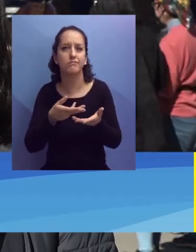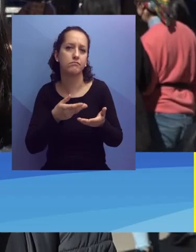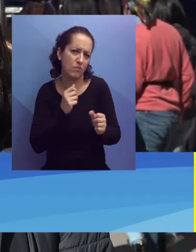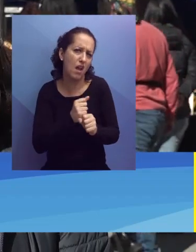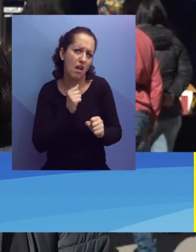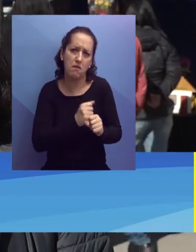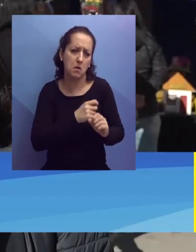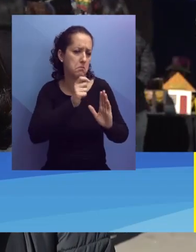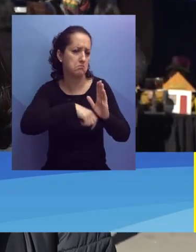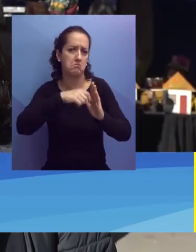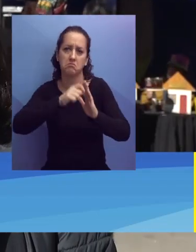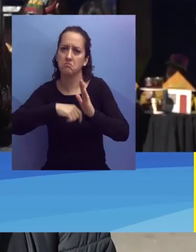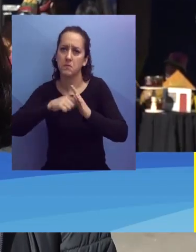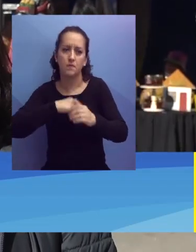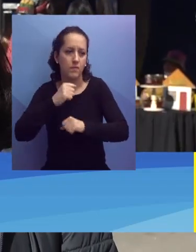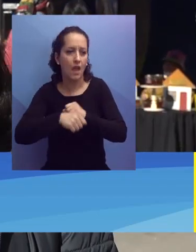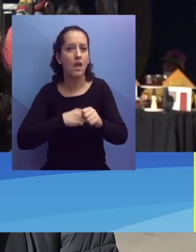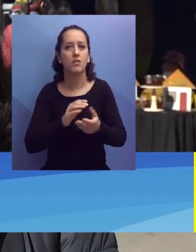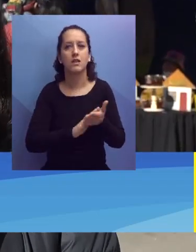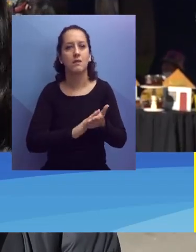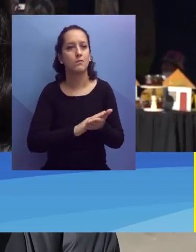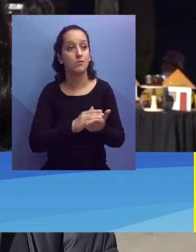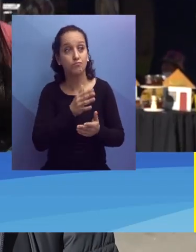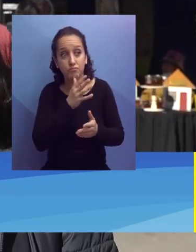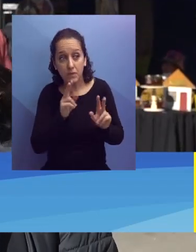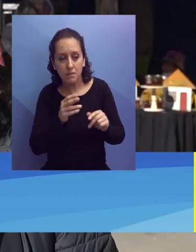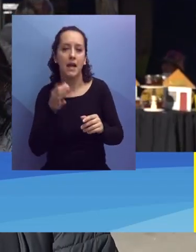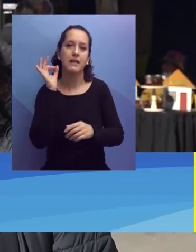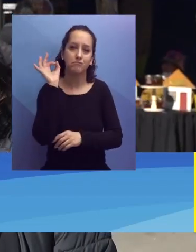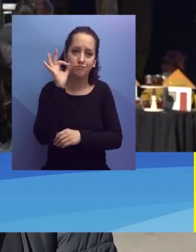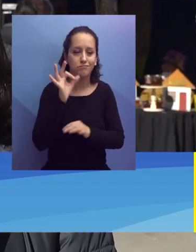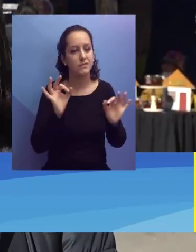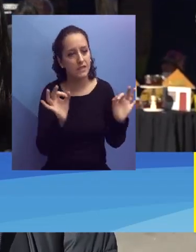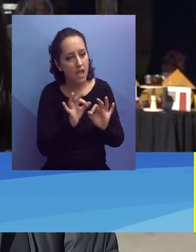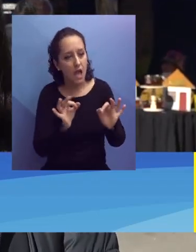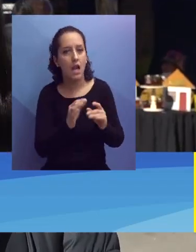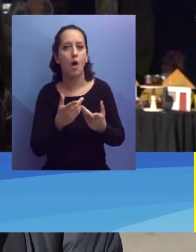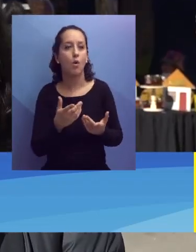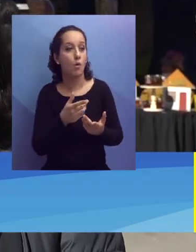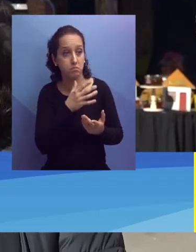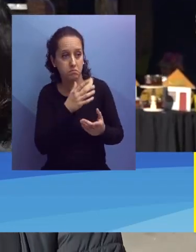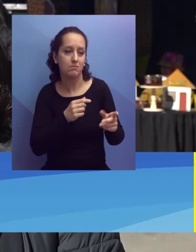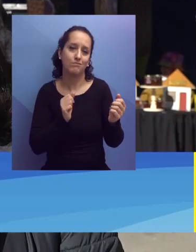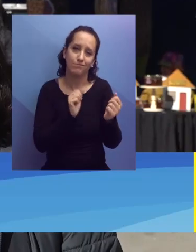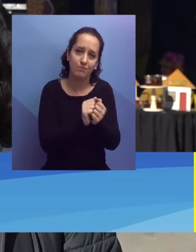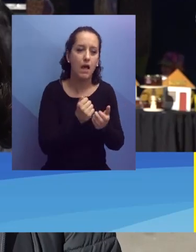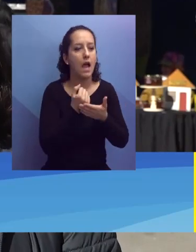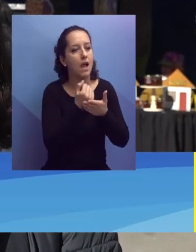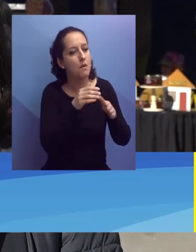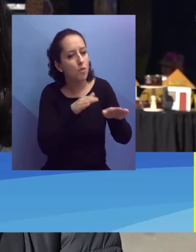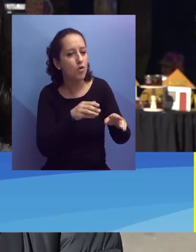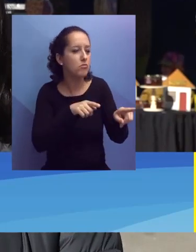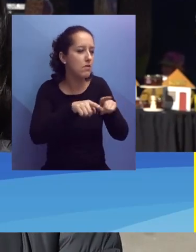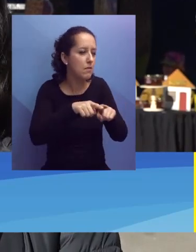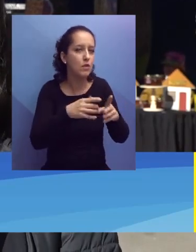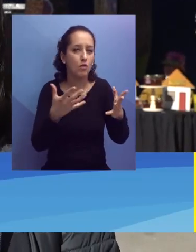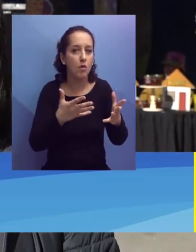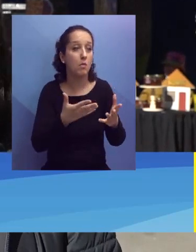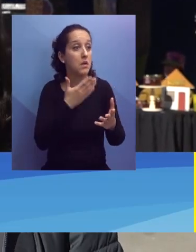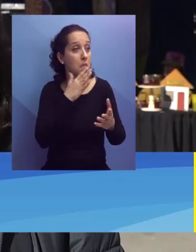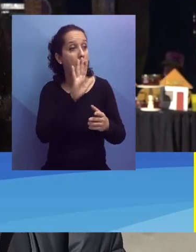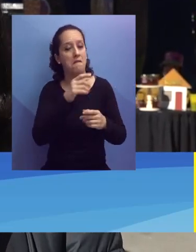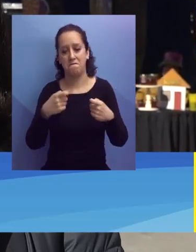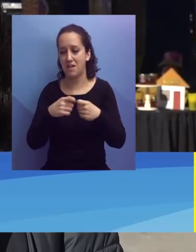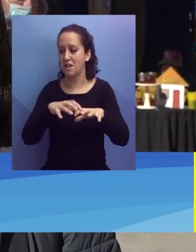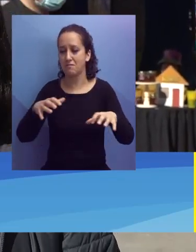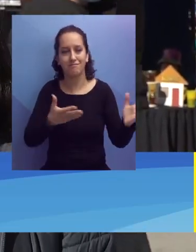vamos desarrollando una serie de trabajo durante el año, charlas, asesorías y también abriendo espacios para la comercialización de sus productos